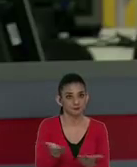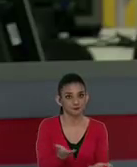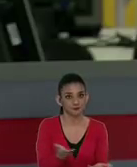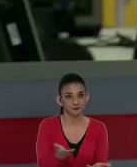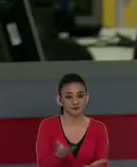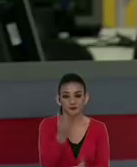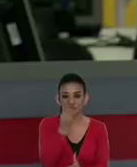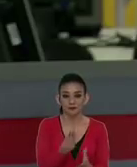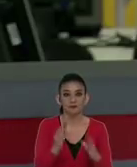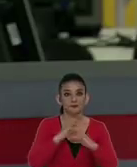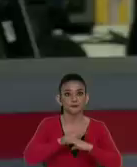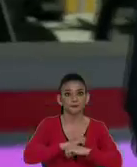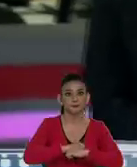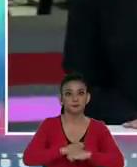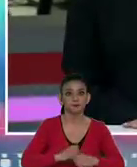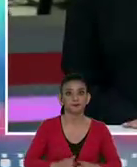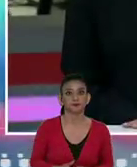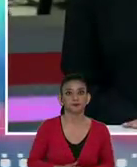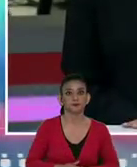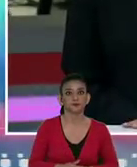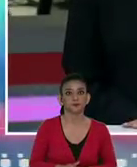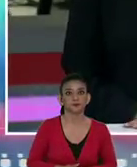noches.